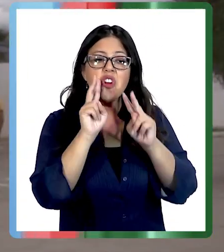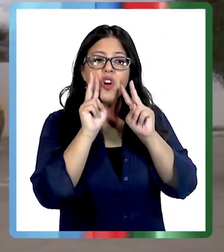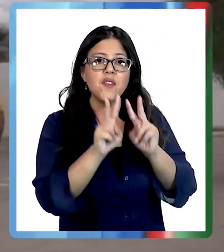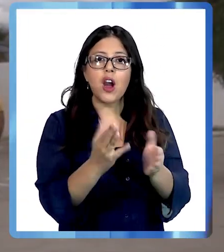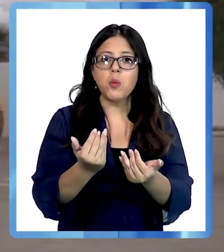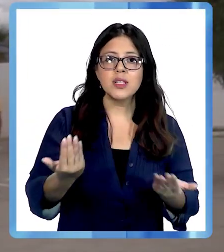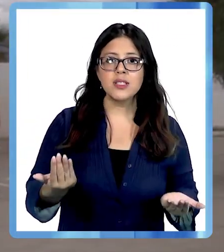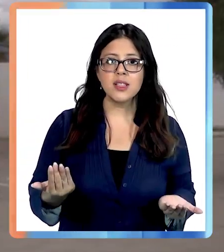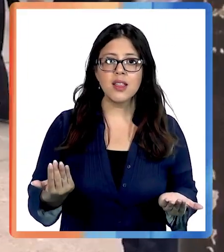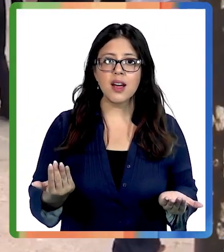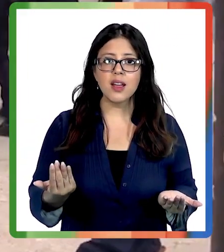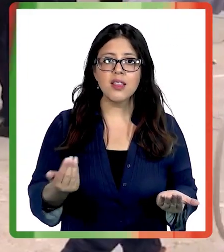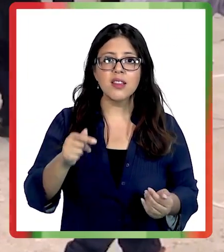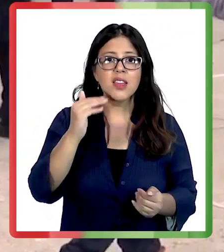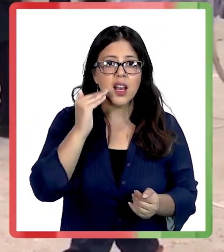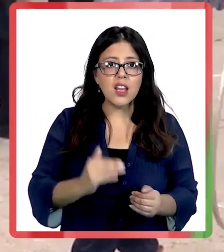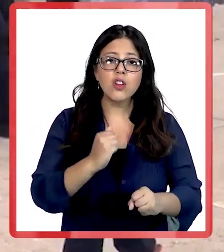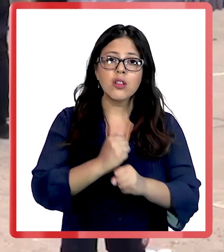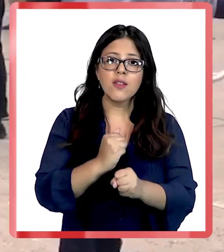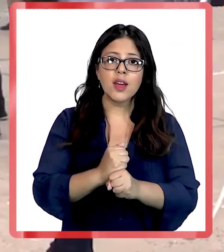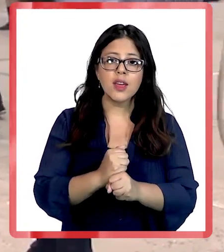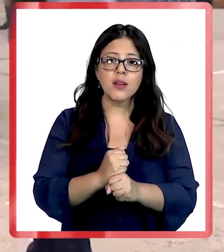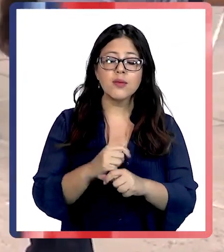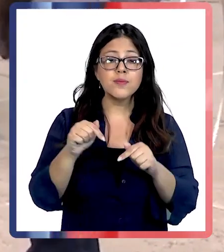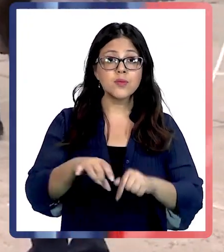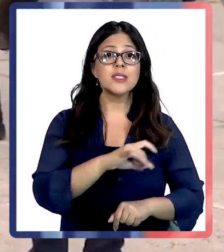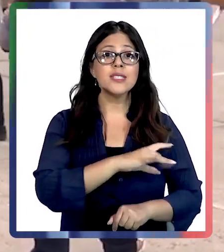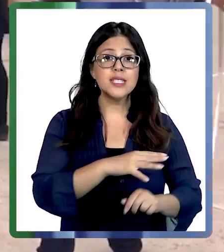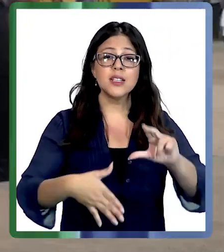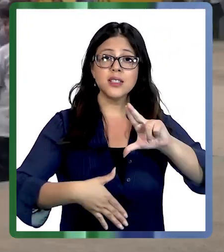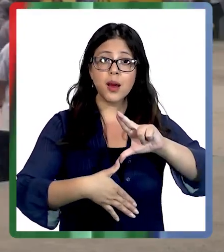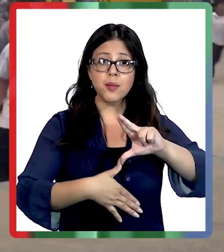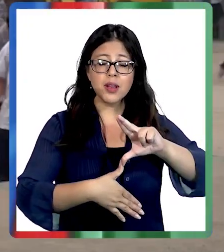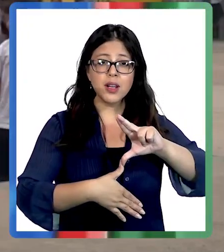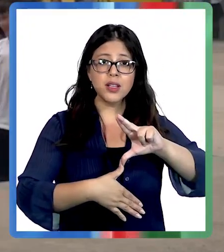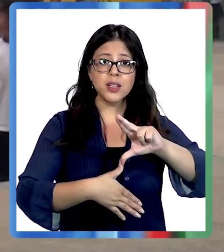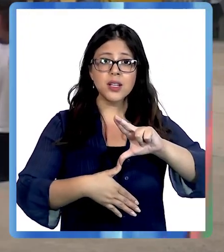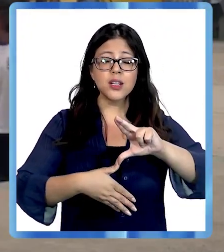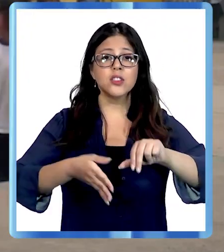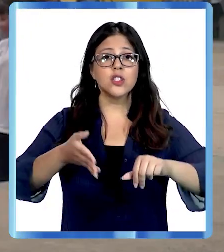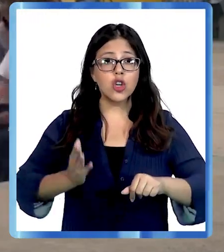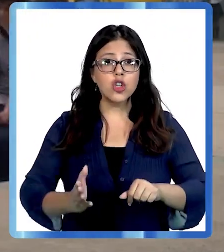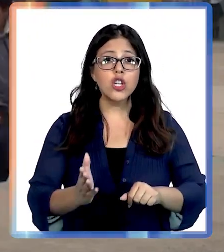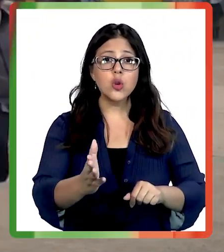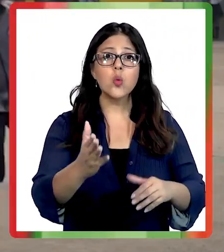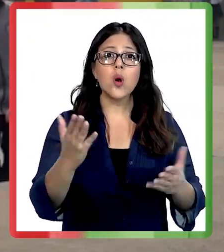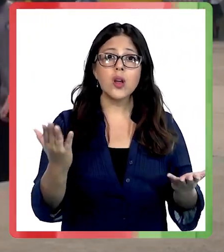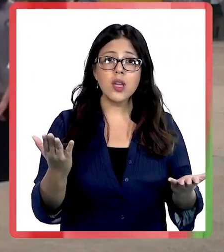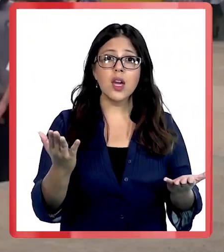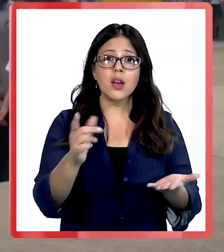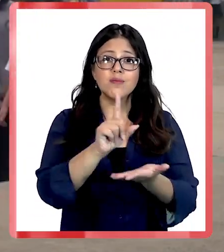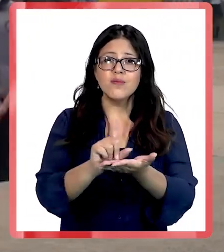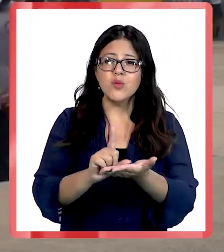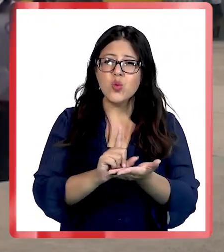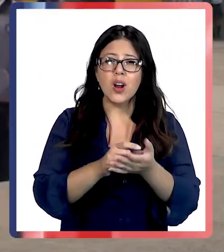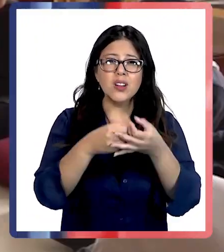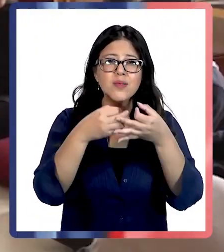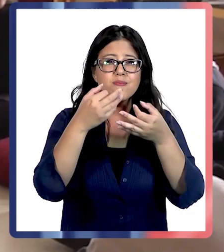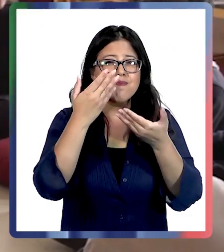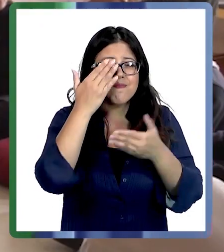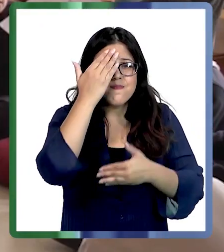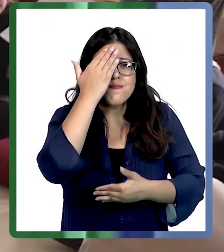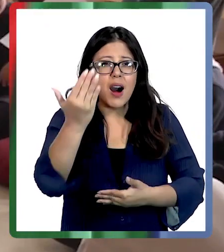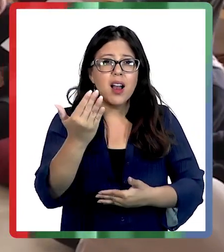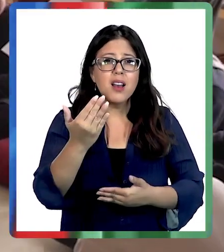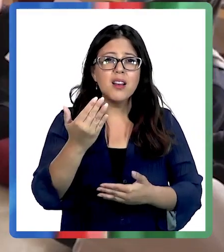mientras chile y América Latina mantienen verdaderas zonas oscuras donde la educación no marcha al mismo ritmo ni todos tienen